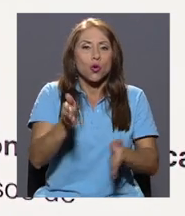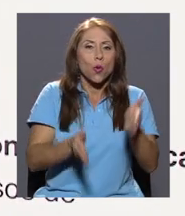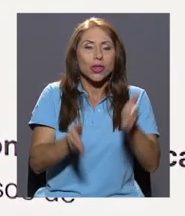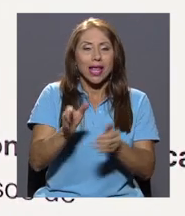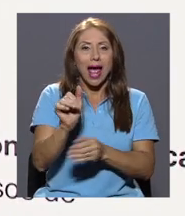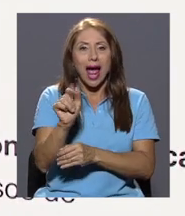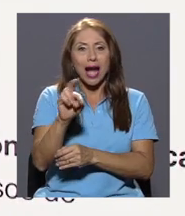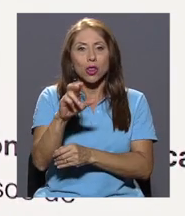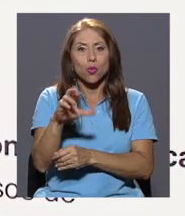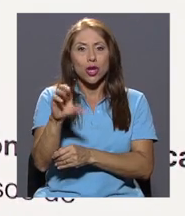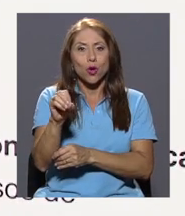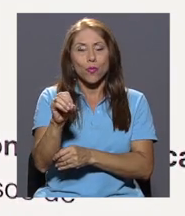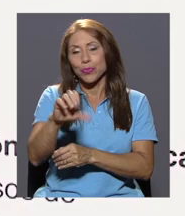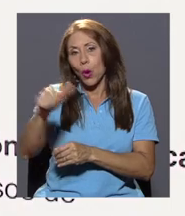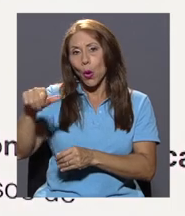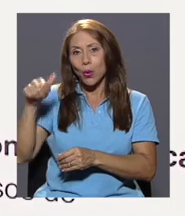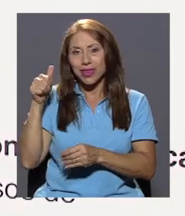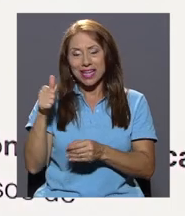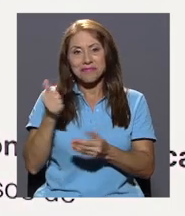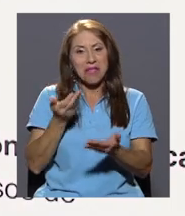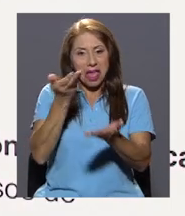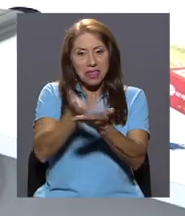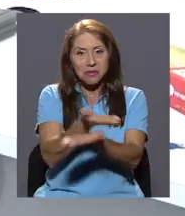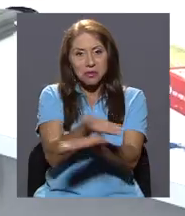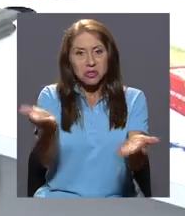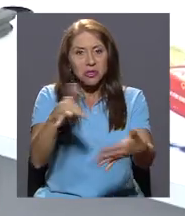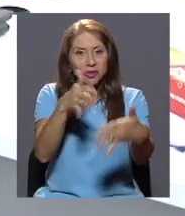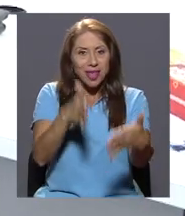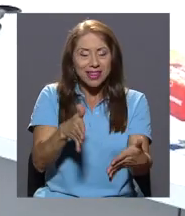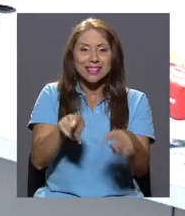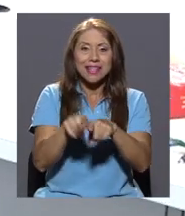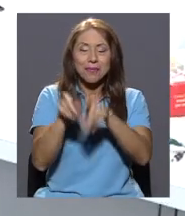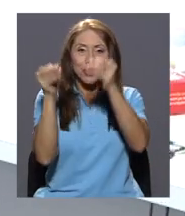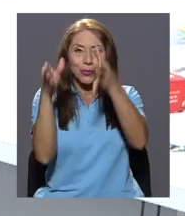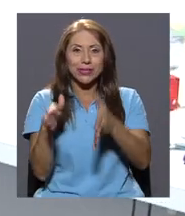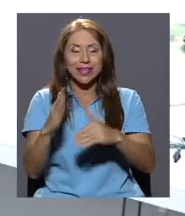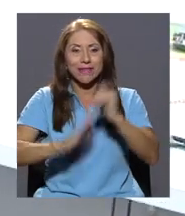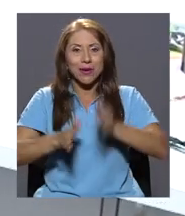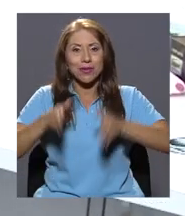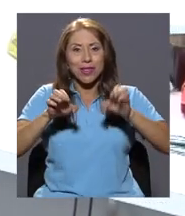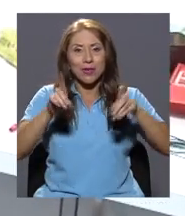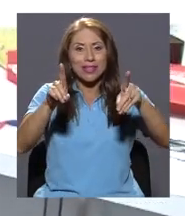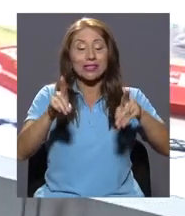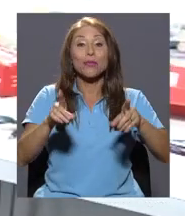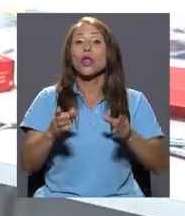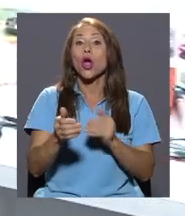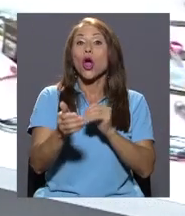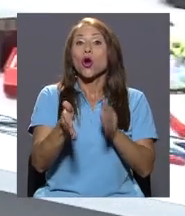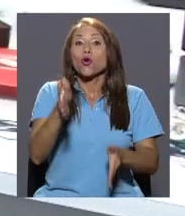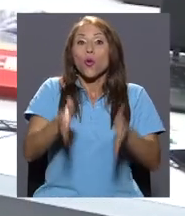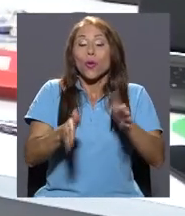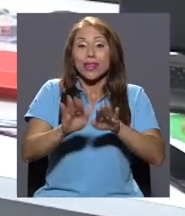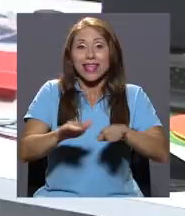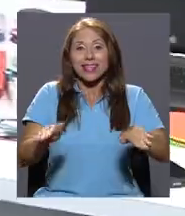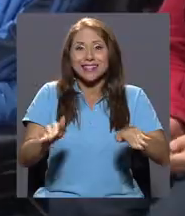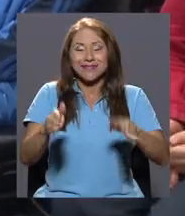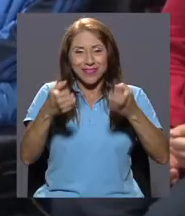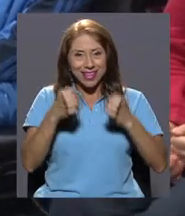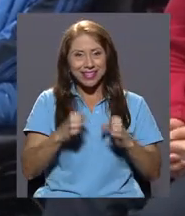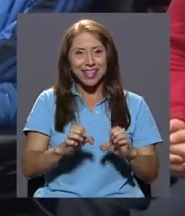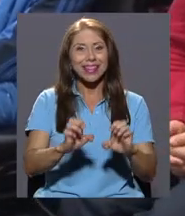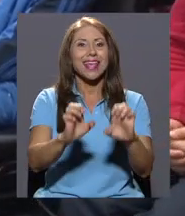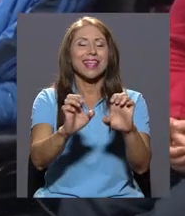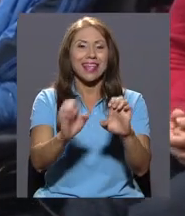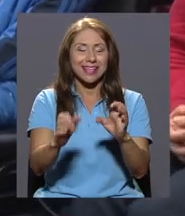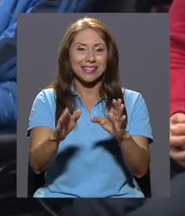que tenemos a disposición de los estudiantes y docentes de la Facultad de Educación. RobotiKids forma parte de las estrategias de la sección